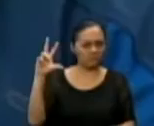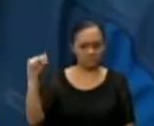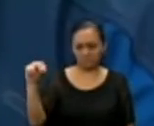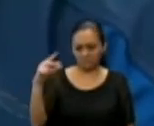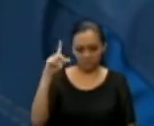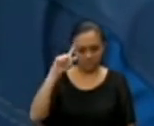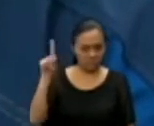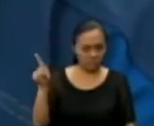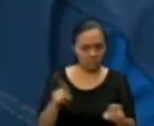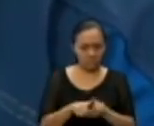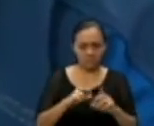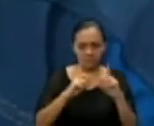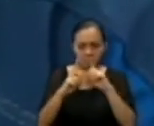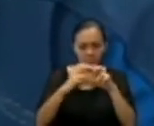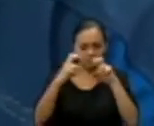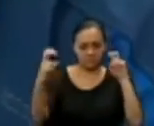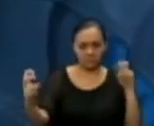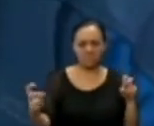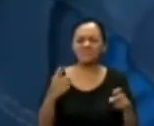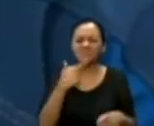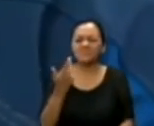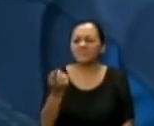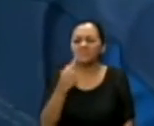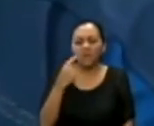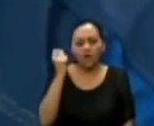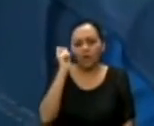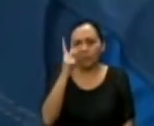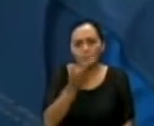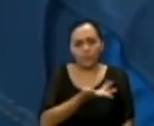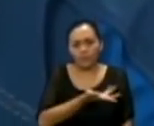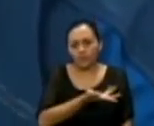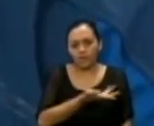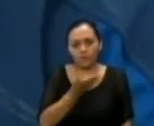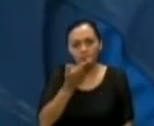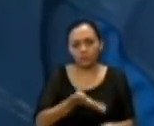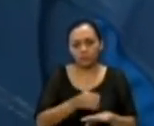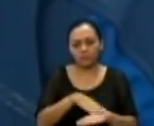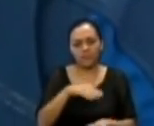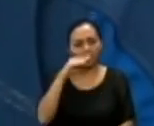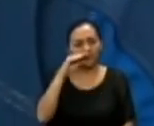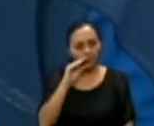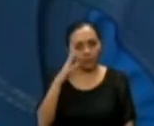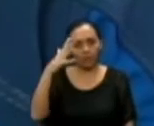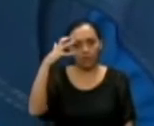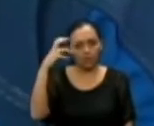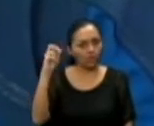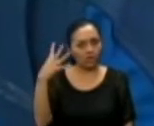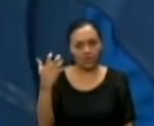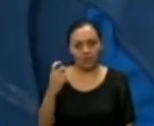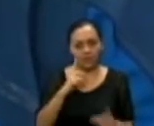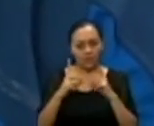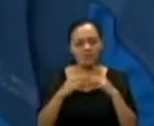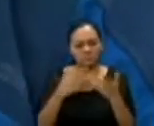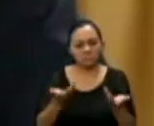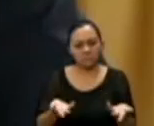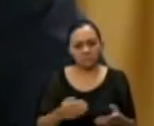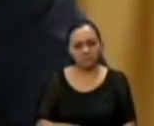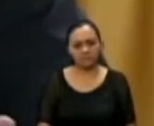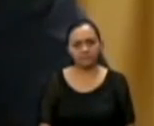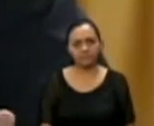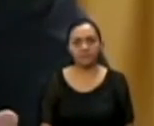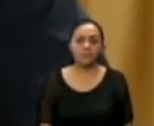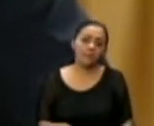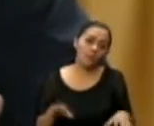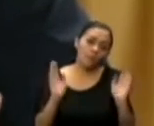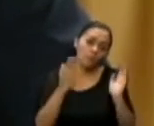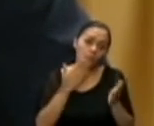esta iniciativa quiere saber cuál es su reacción con respecto a esta decisión de los de las autoridades de estos tres municipios bueno vamos